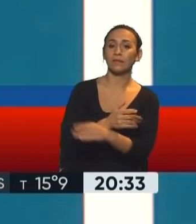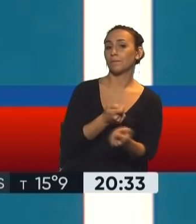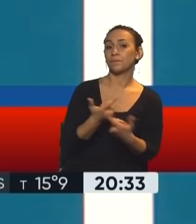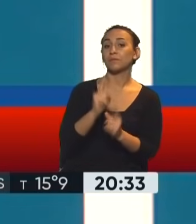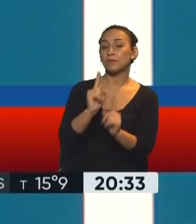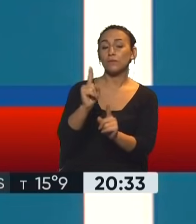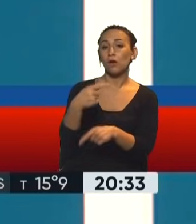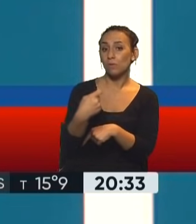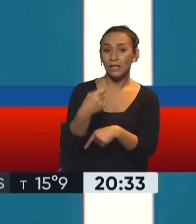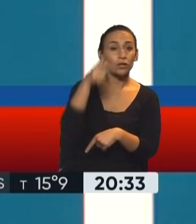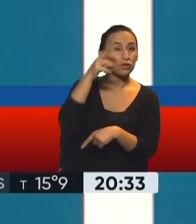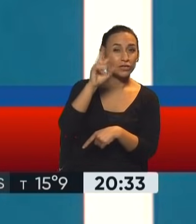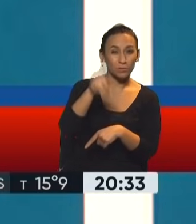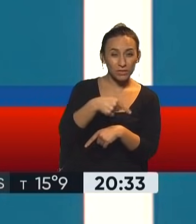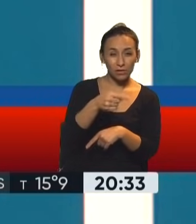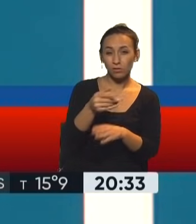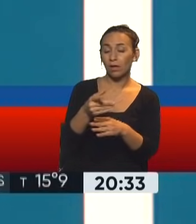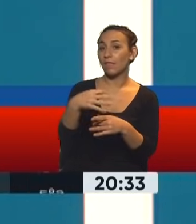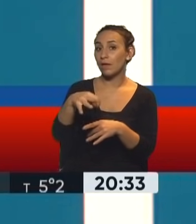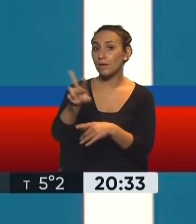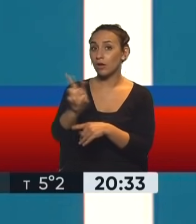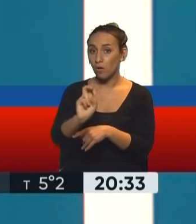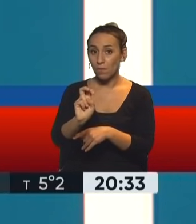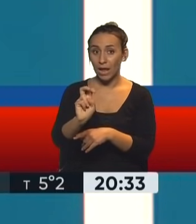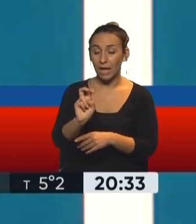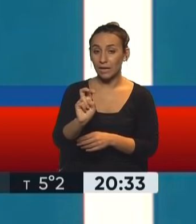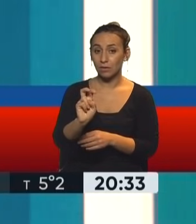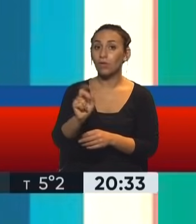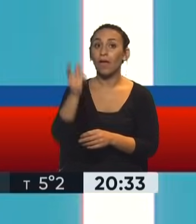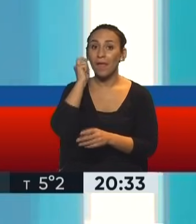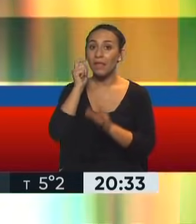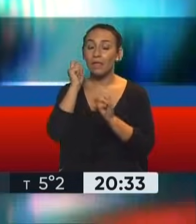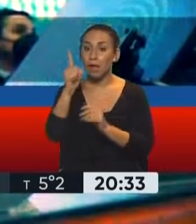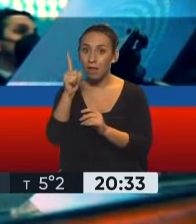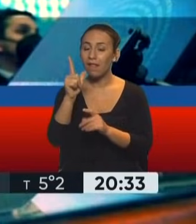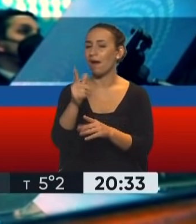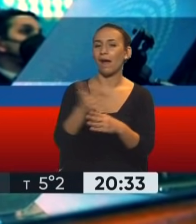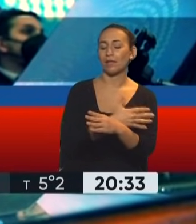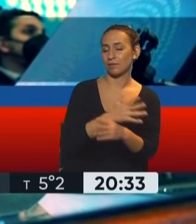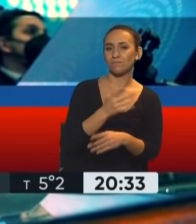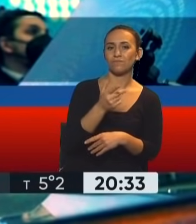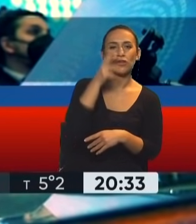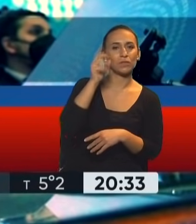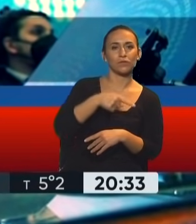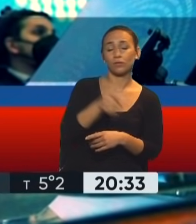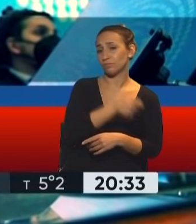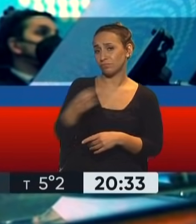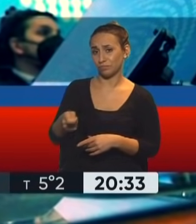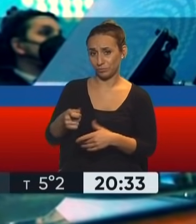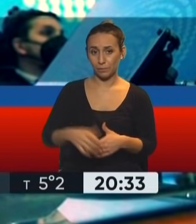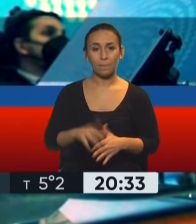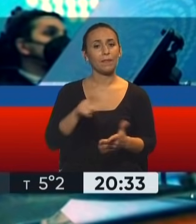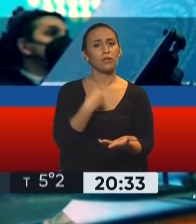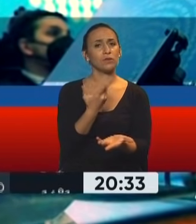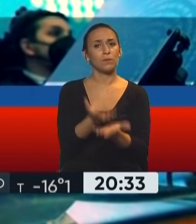de esa jubilación que debieran cobrar cuando tengan la edad de jubilarse. Ahí lo que estamos planteando es